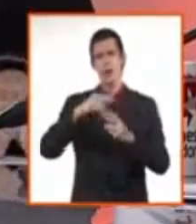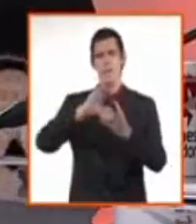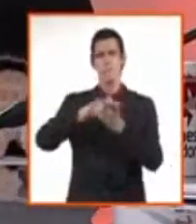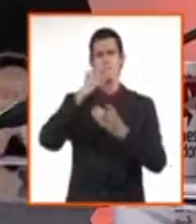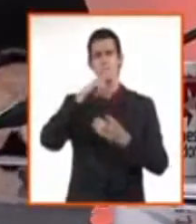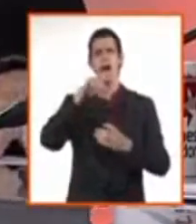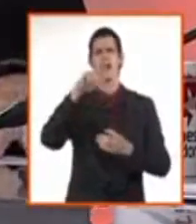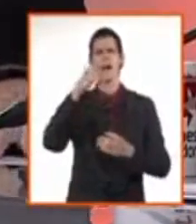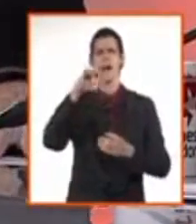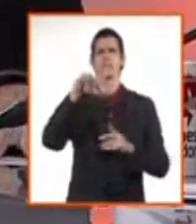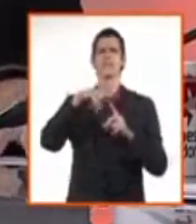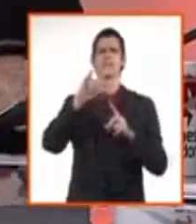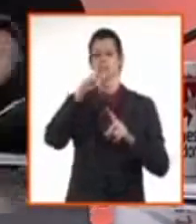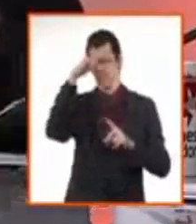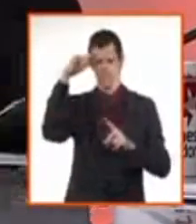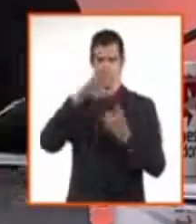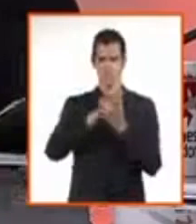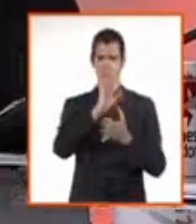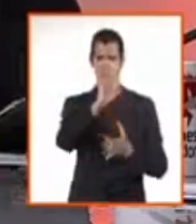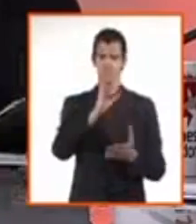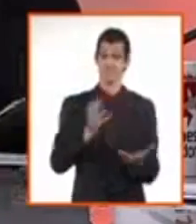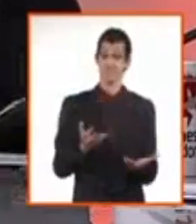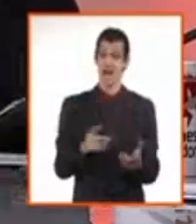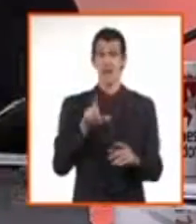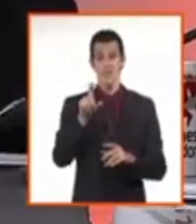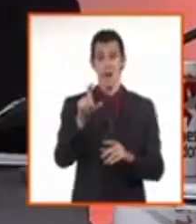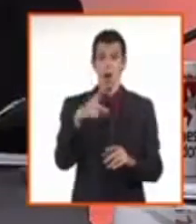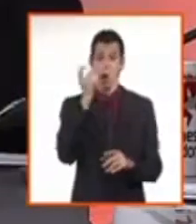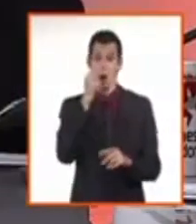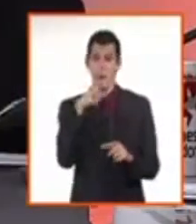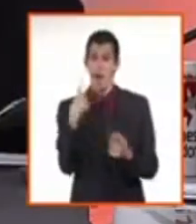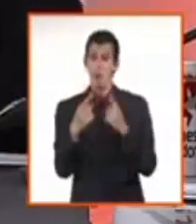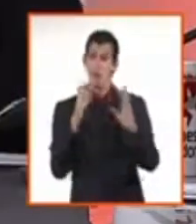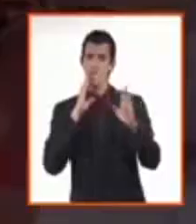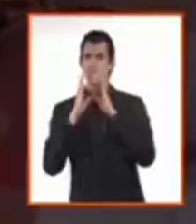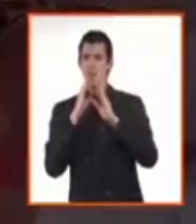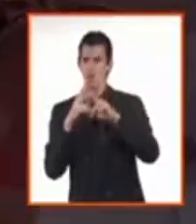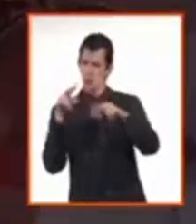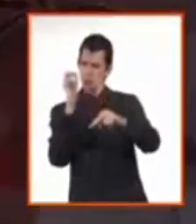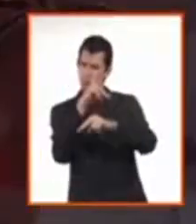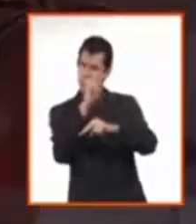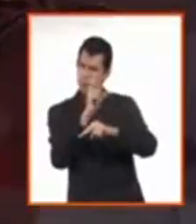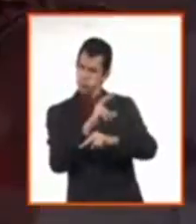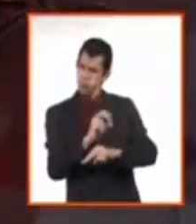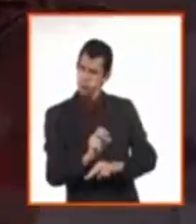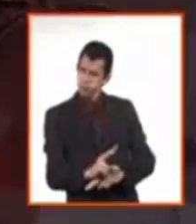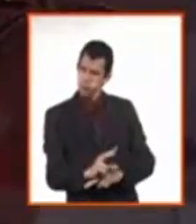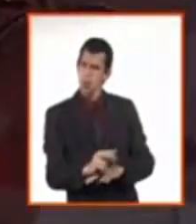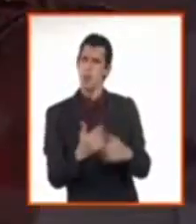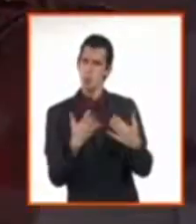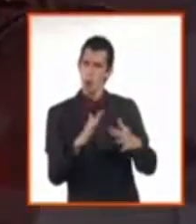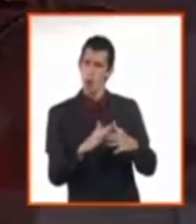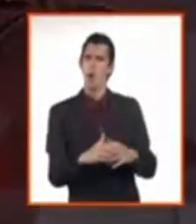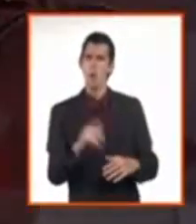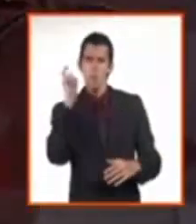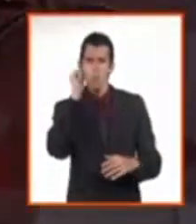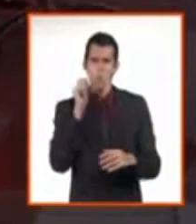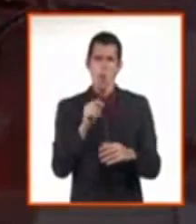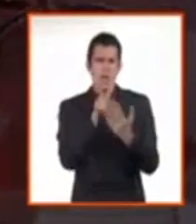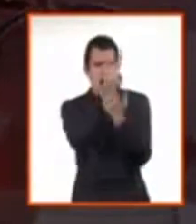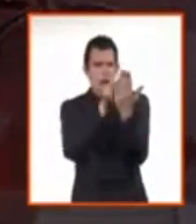ha hecho amenazas en su página de facebook y una panameña de colón ahora panameña esa profesora panameña